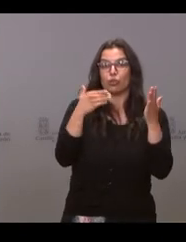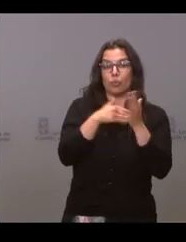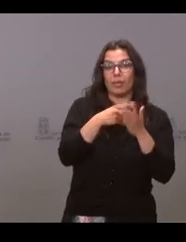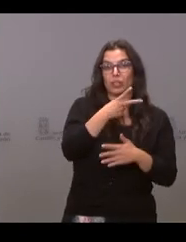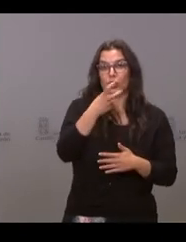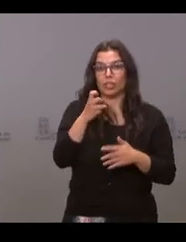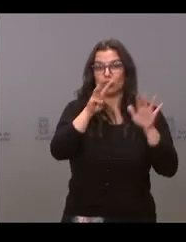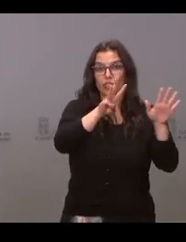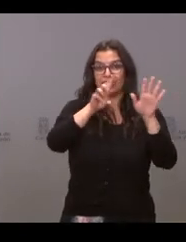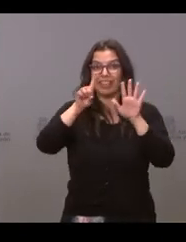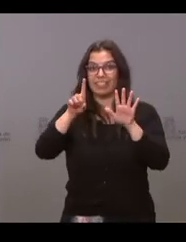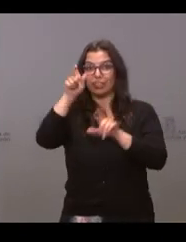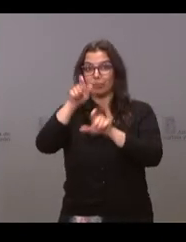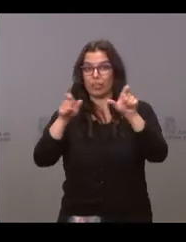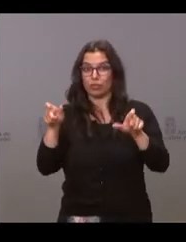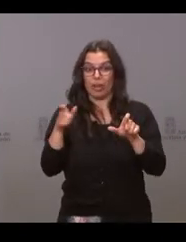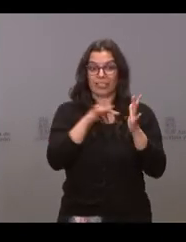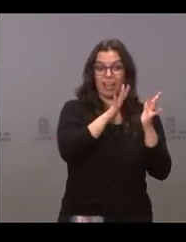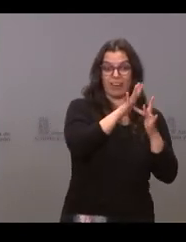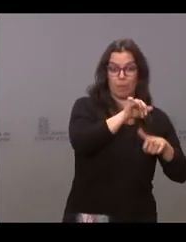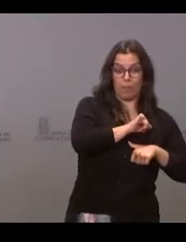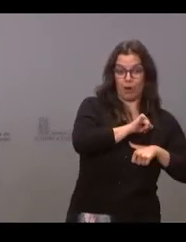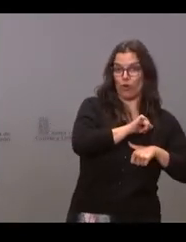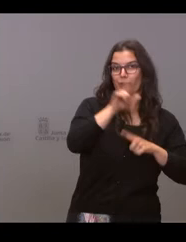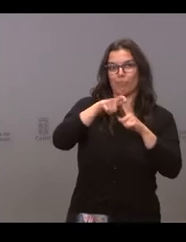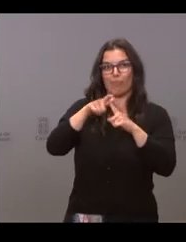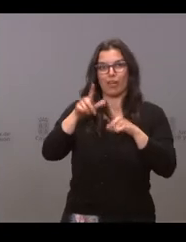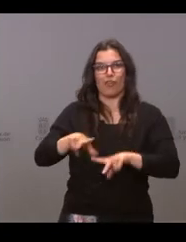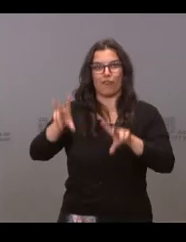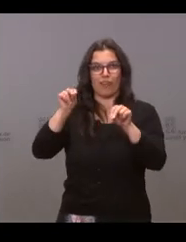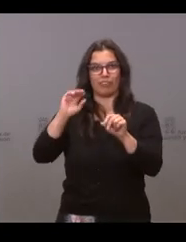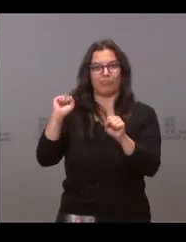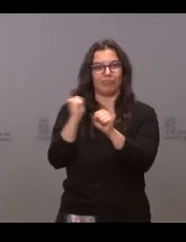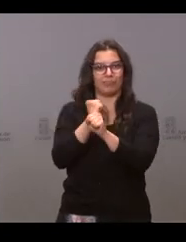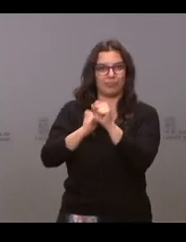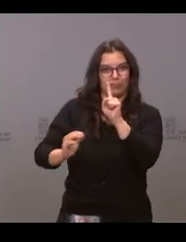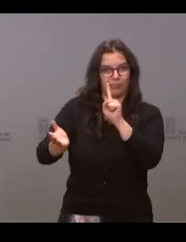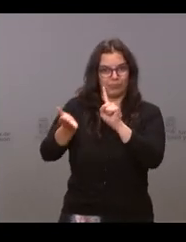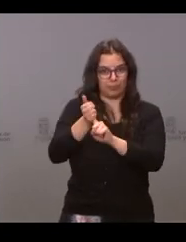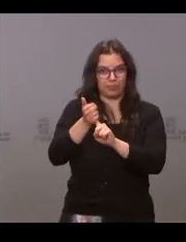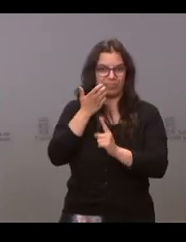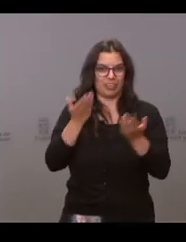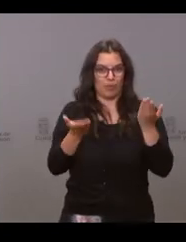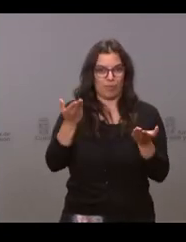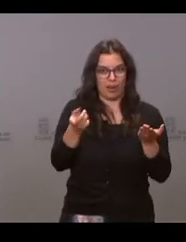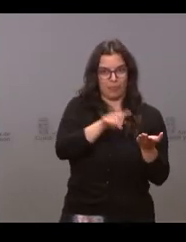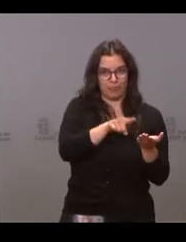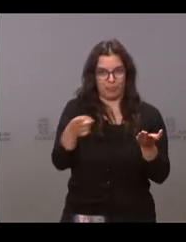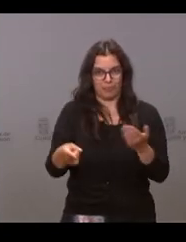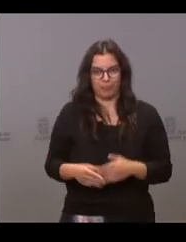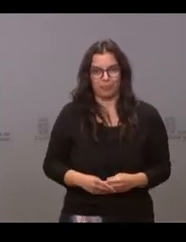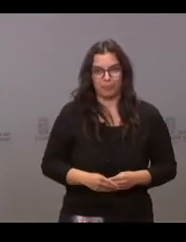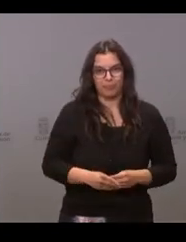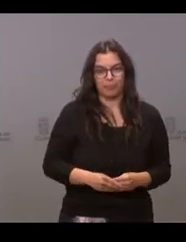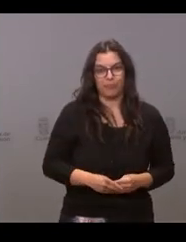286 personas que han salido de las listas del paro con respecto al mes anterior y